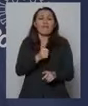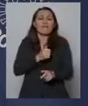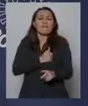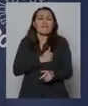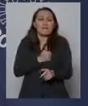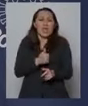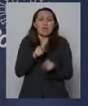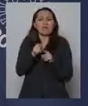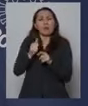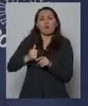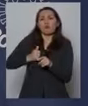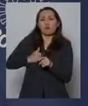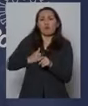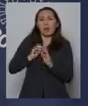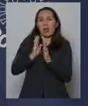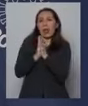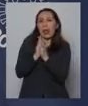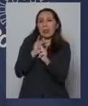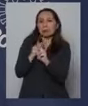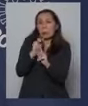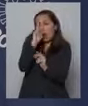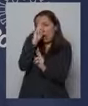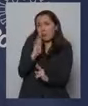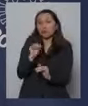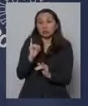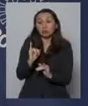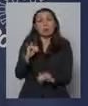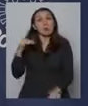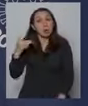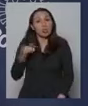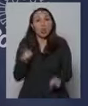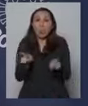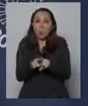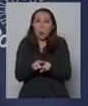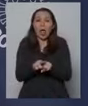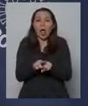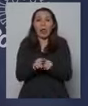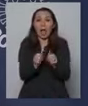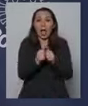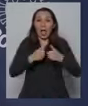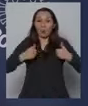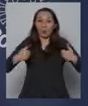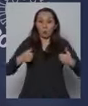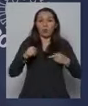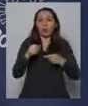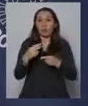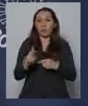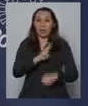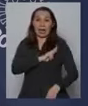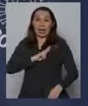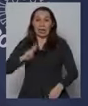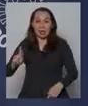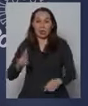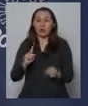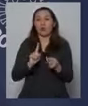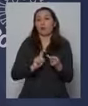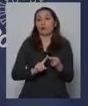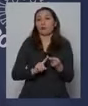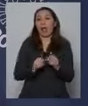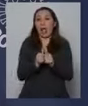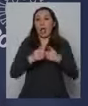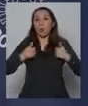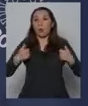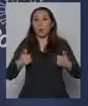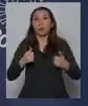feligreses. Por lo tanto, es muy esencial que de parte de las autoridades religiosas,